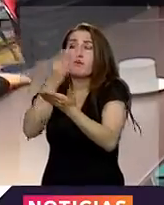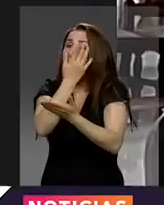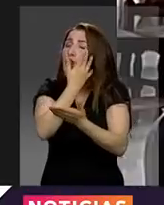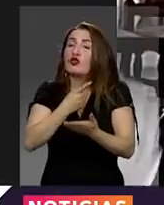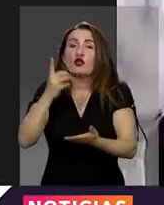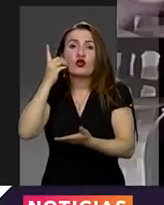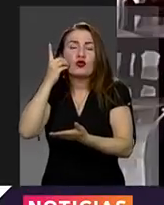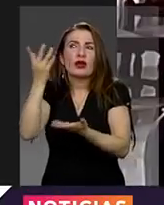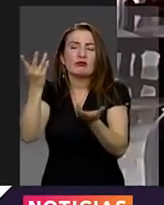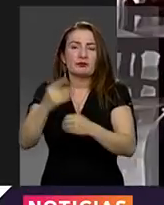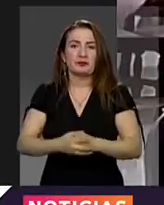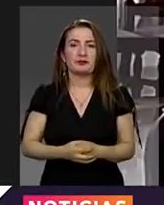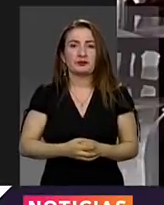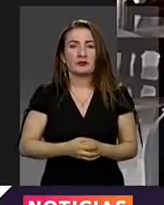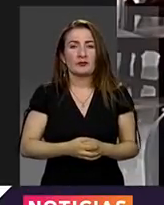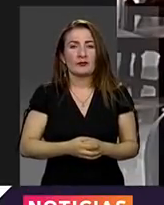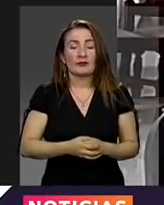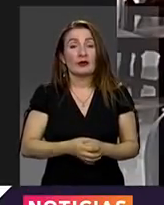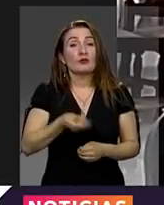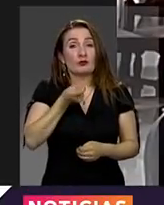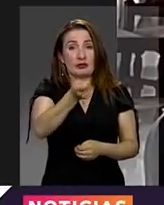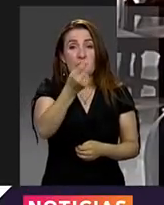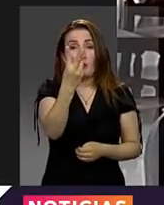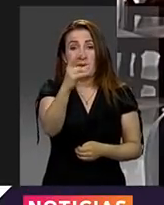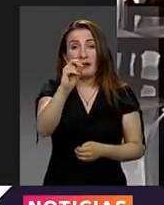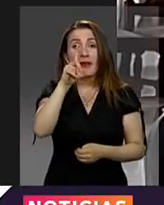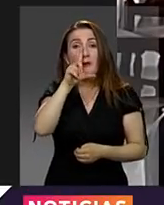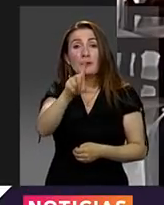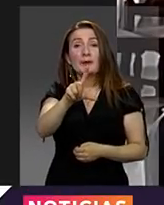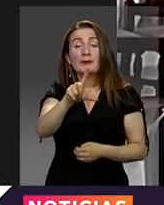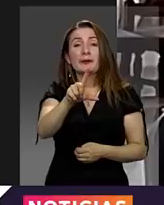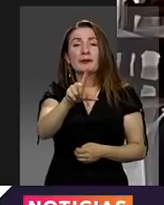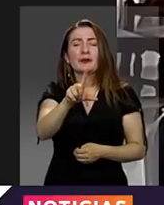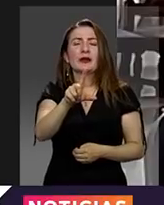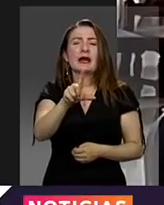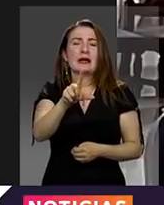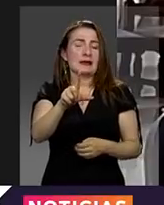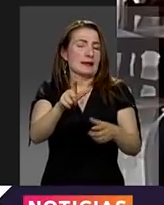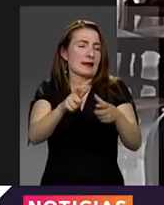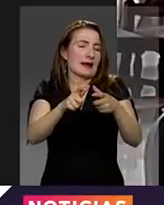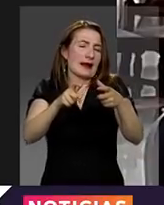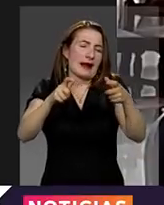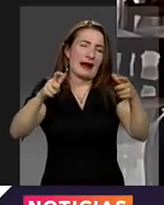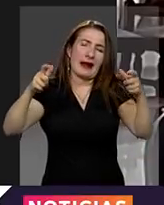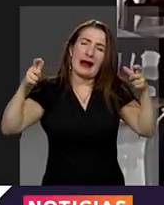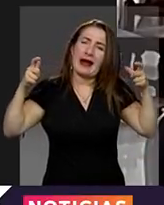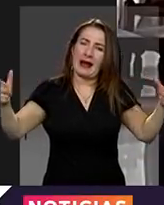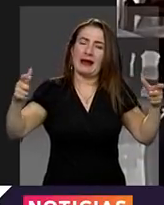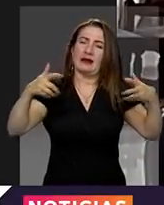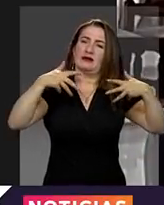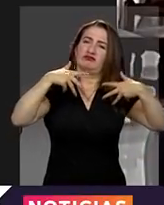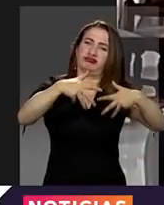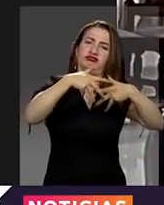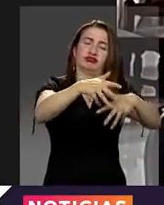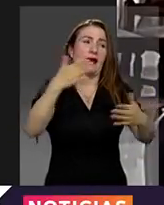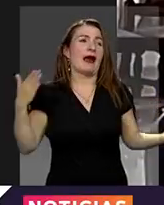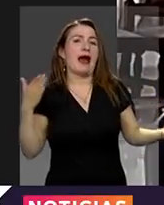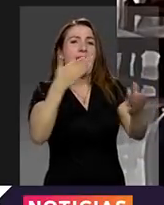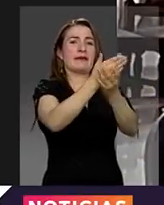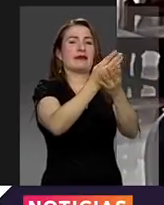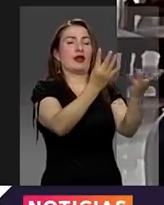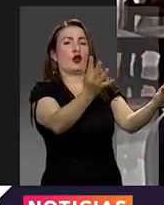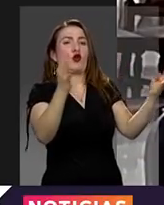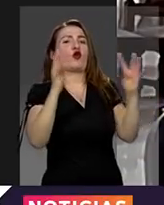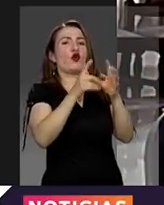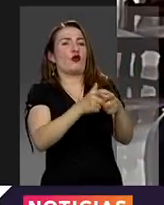a ser acompañados el 20 de julio con una gran movilización al Congreso Nacional